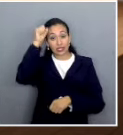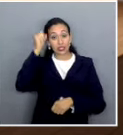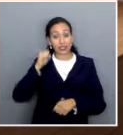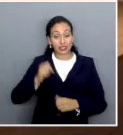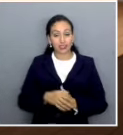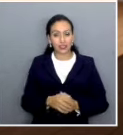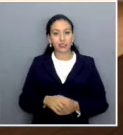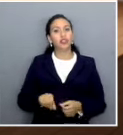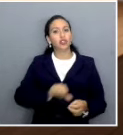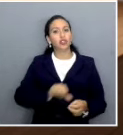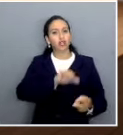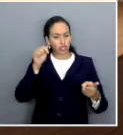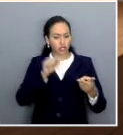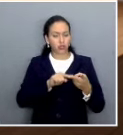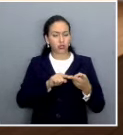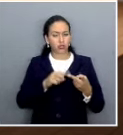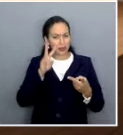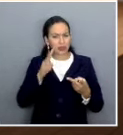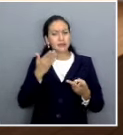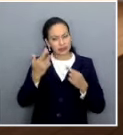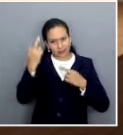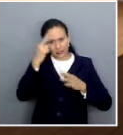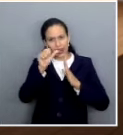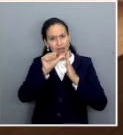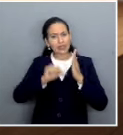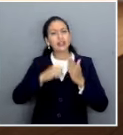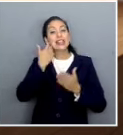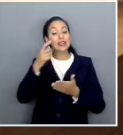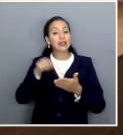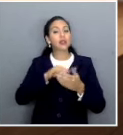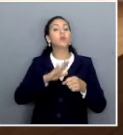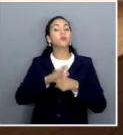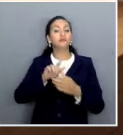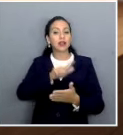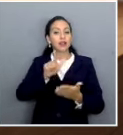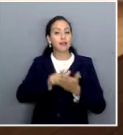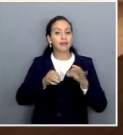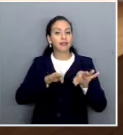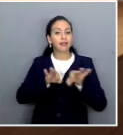la que piden invalidar un artículo de la Ley Orgánica del Poder Ejecutivo de